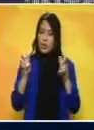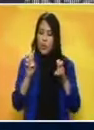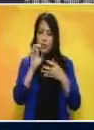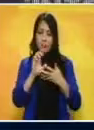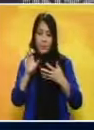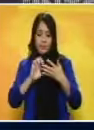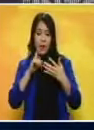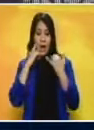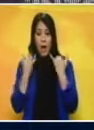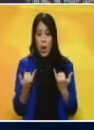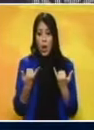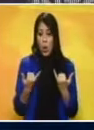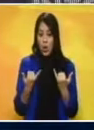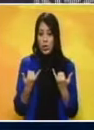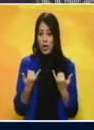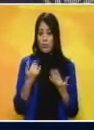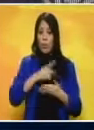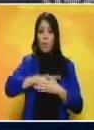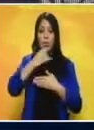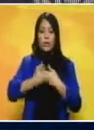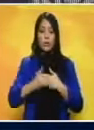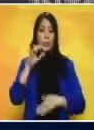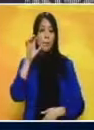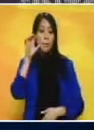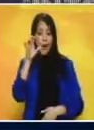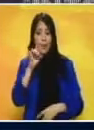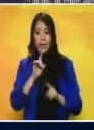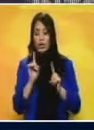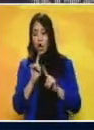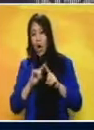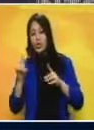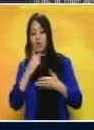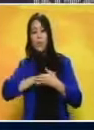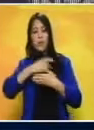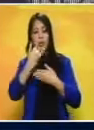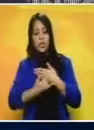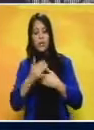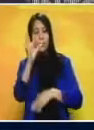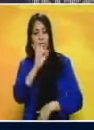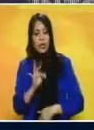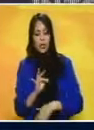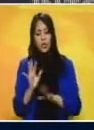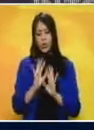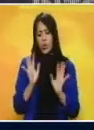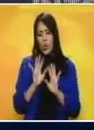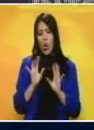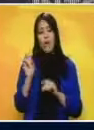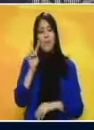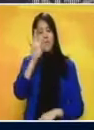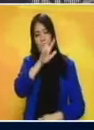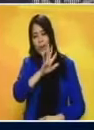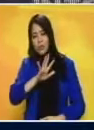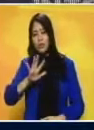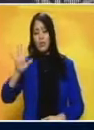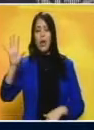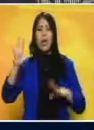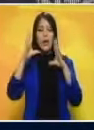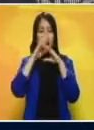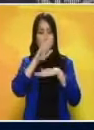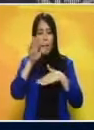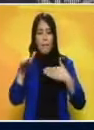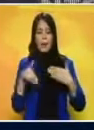bueno, nos toca ahora, como digo, es un proyecto del país, no es un proyecto de Jorge Jiménez, no es un proyecto de la federación, sino todo el país tiene que montarse